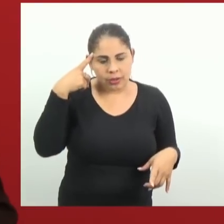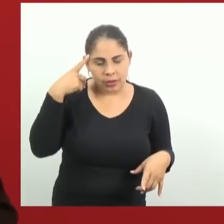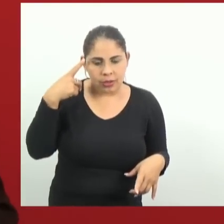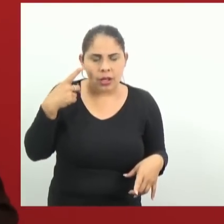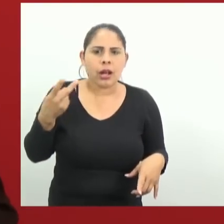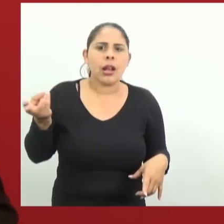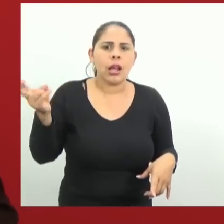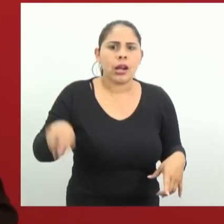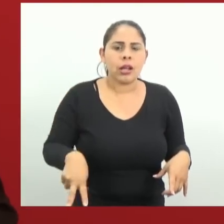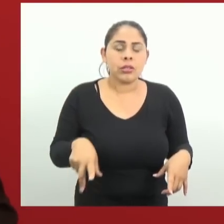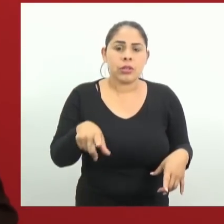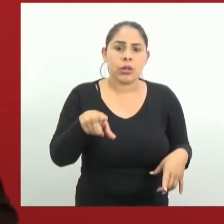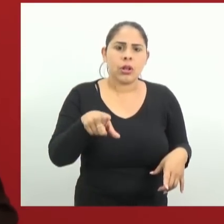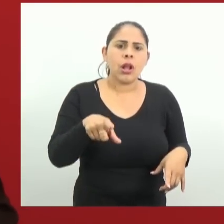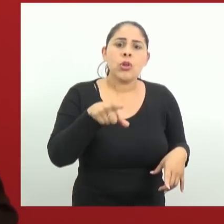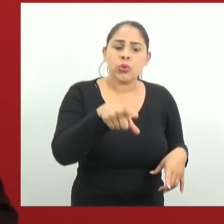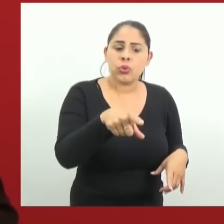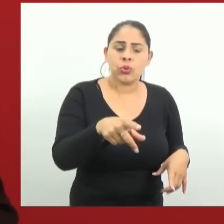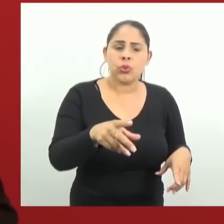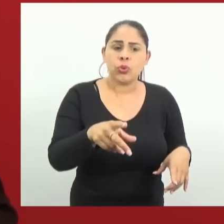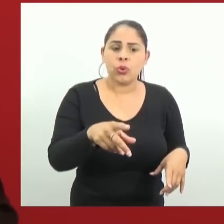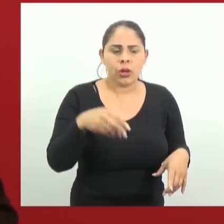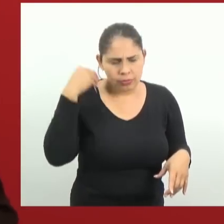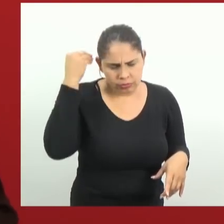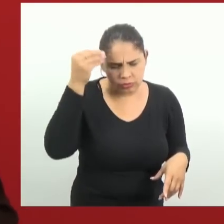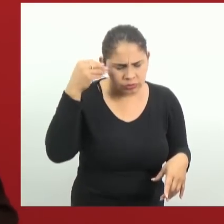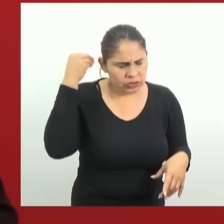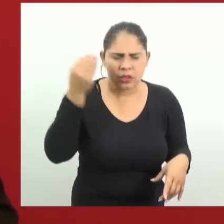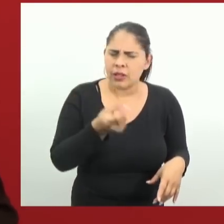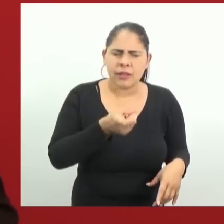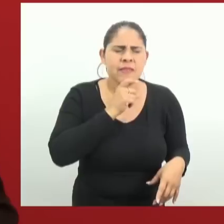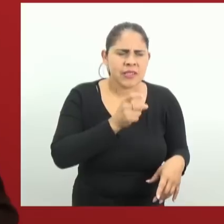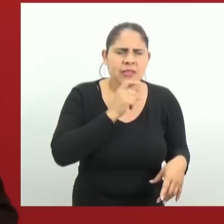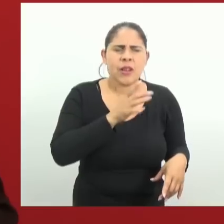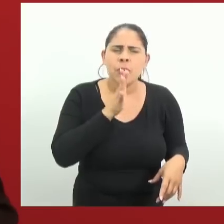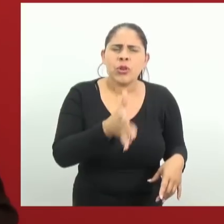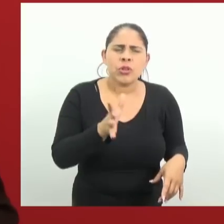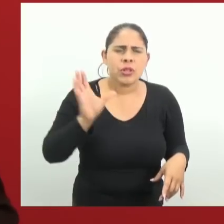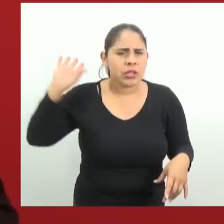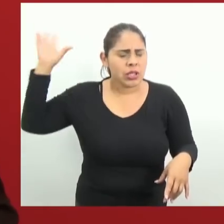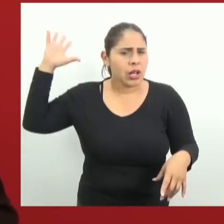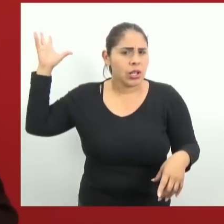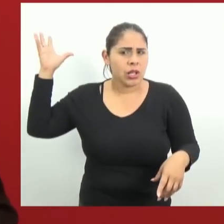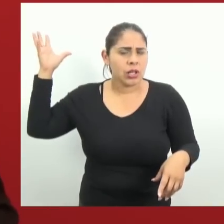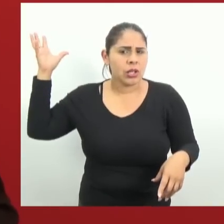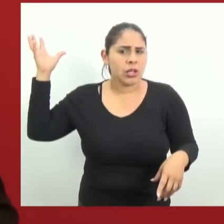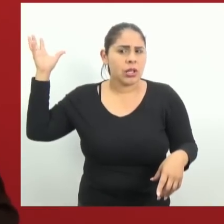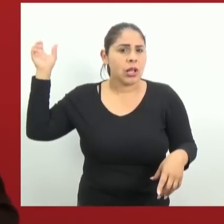porque esa palabra está cayendo del cielo a tu vida. Pero antes que caiga a tu vida,